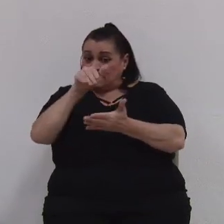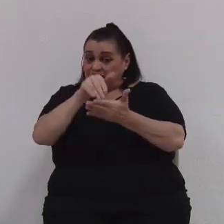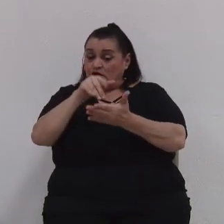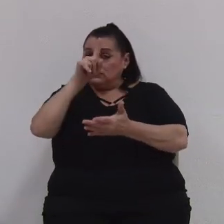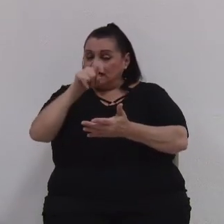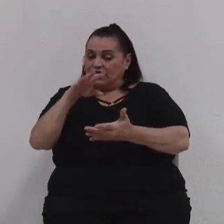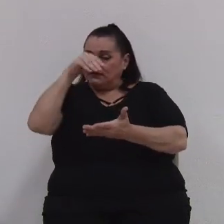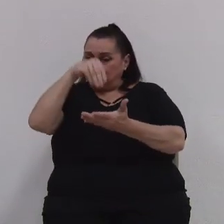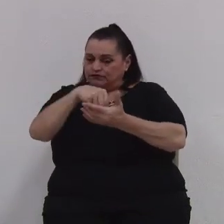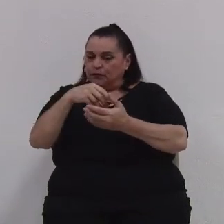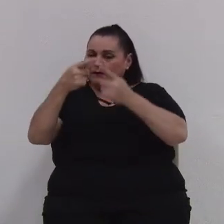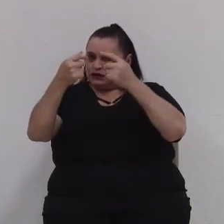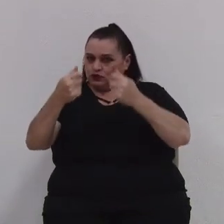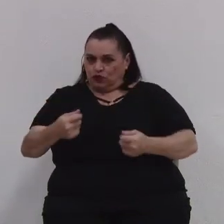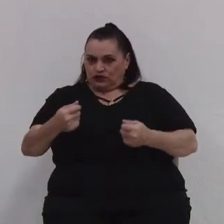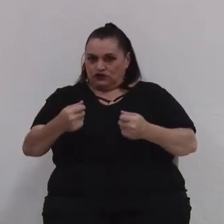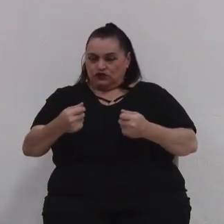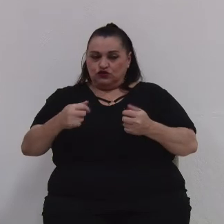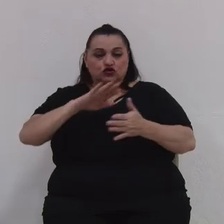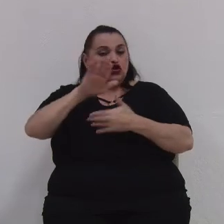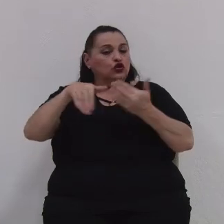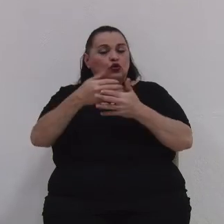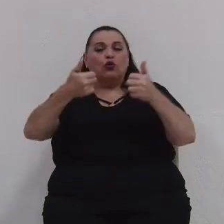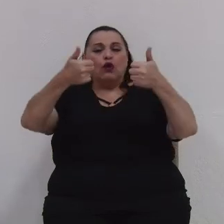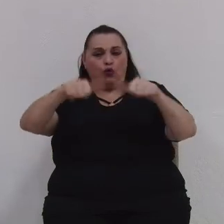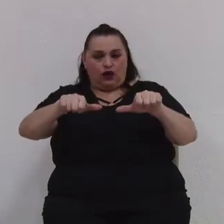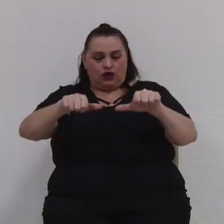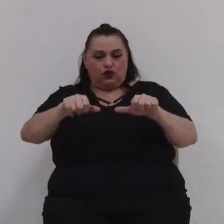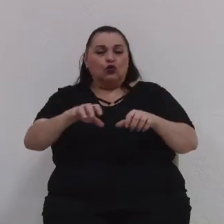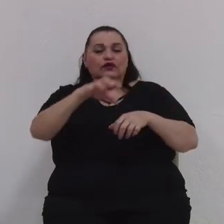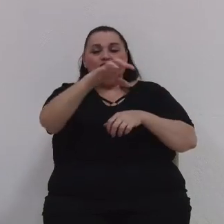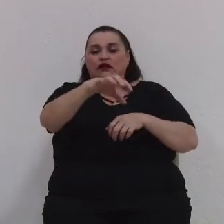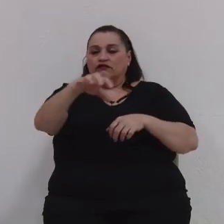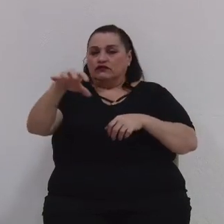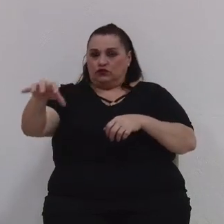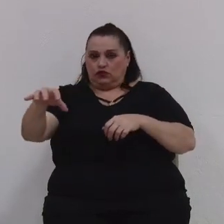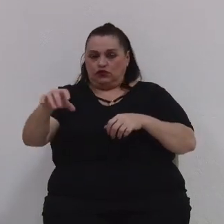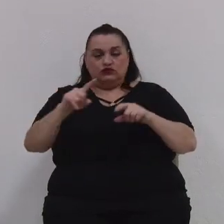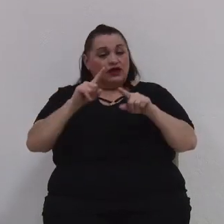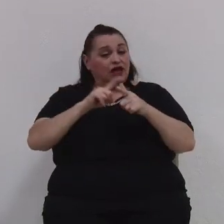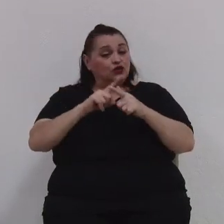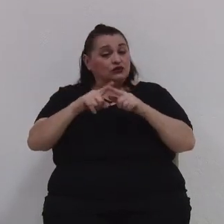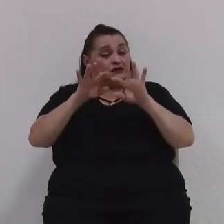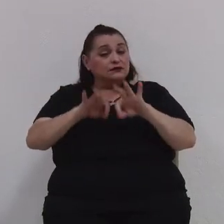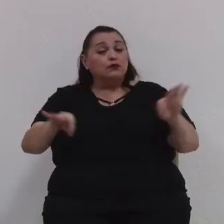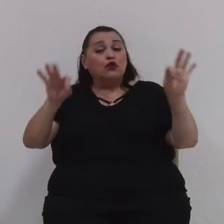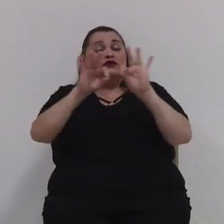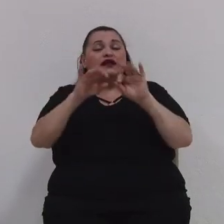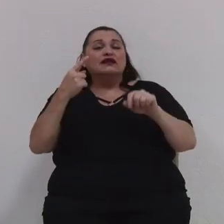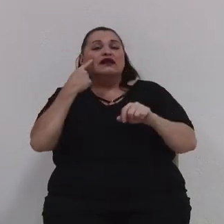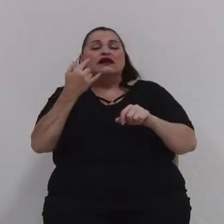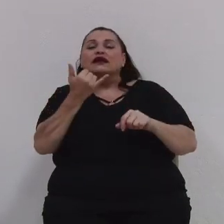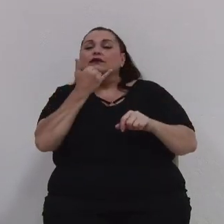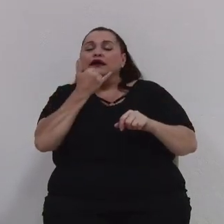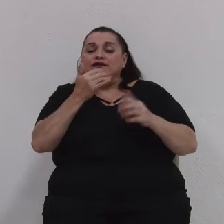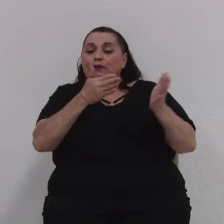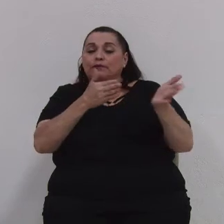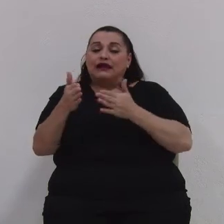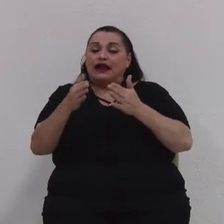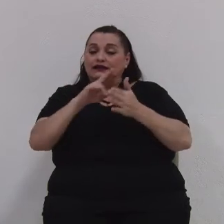en su planificación y presupuestación lo que se acuerde en los territorios. Entonces va a ser muy importante ver qué pasa con la presentación del Plan Nacional